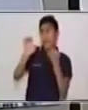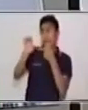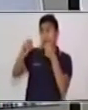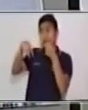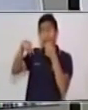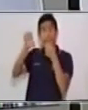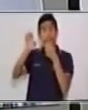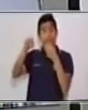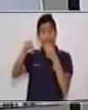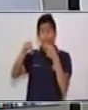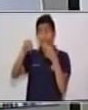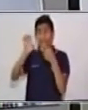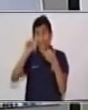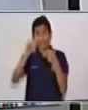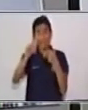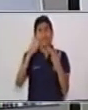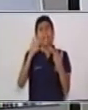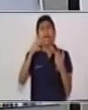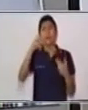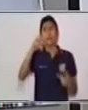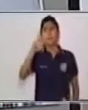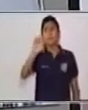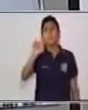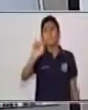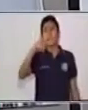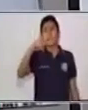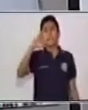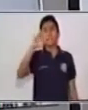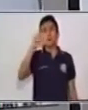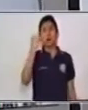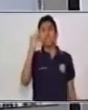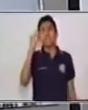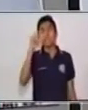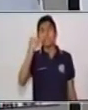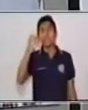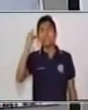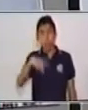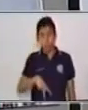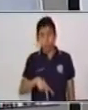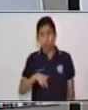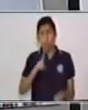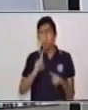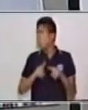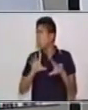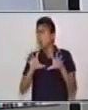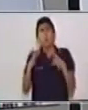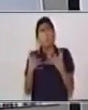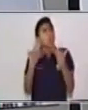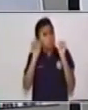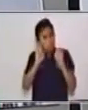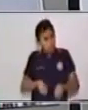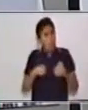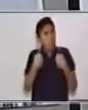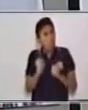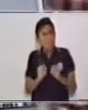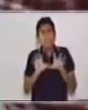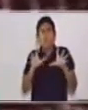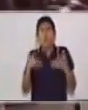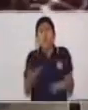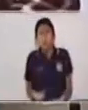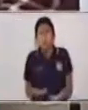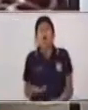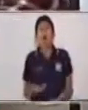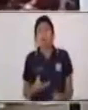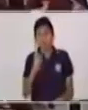Efectivamente, en va a ser una preposición. Sintácticamente, ¿cómo procedemos?